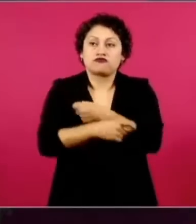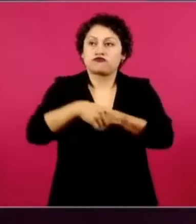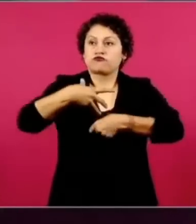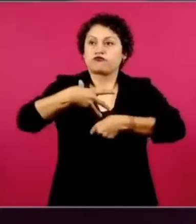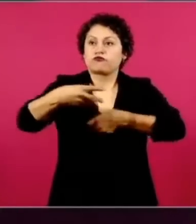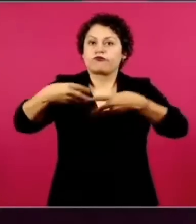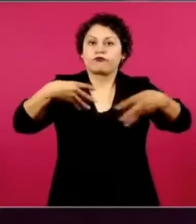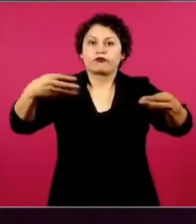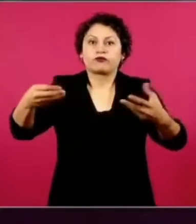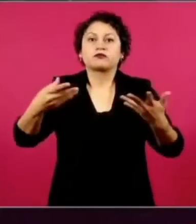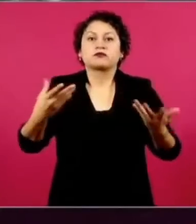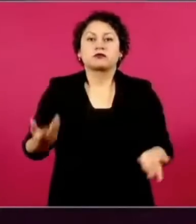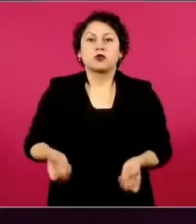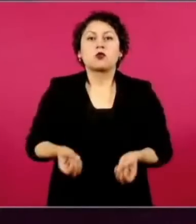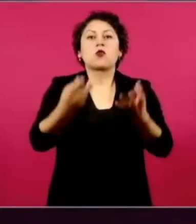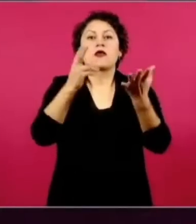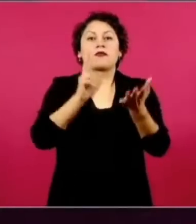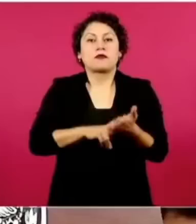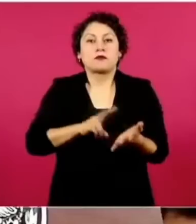qué alcance tiene,